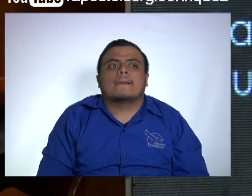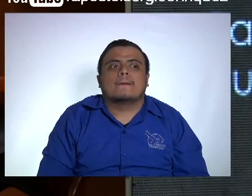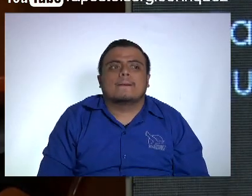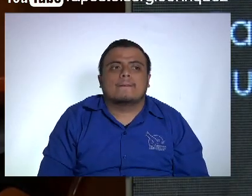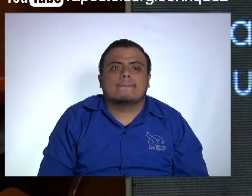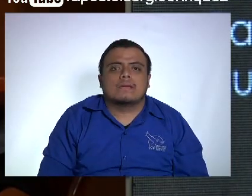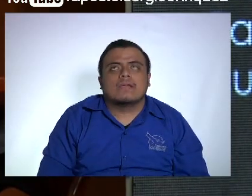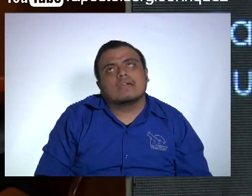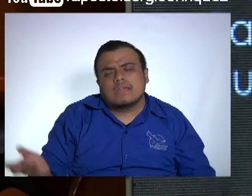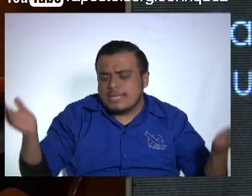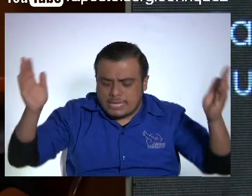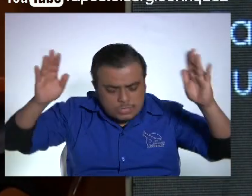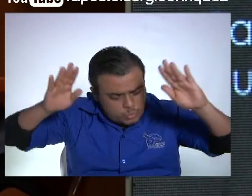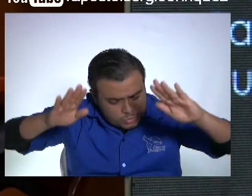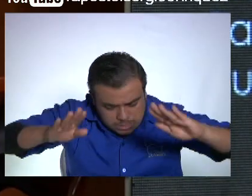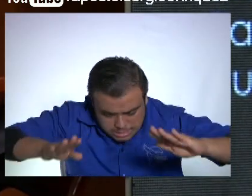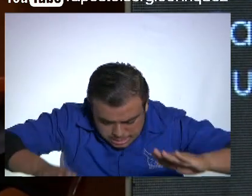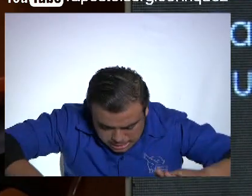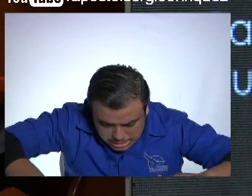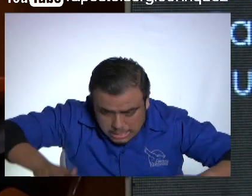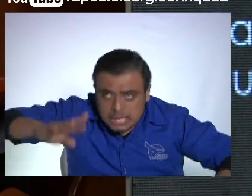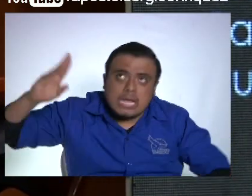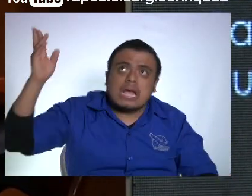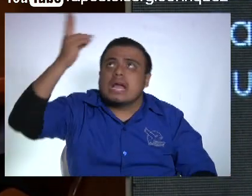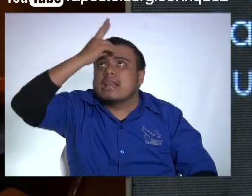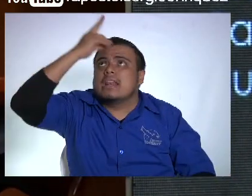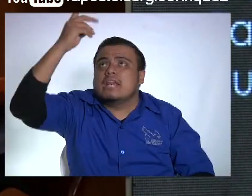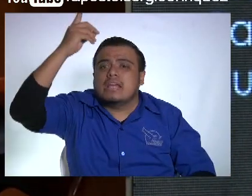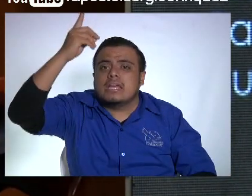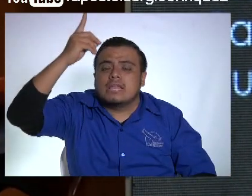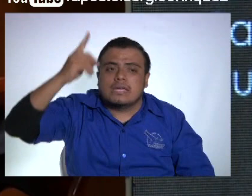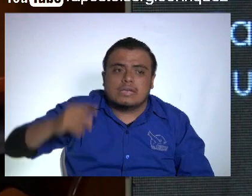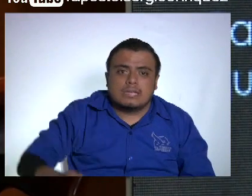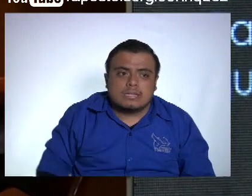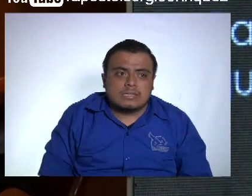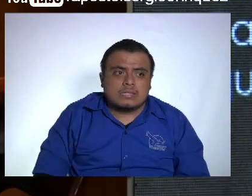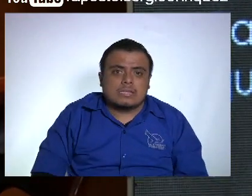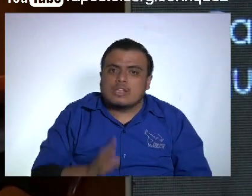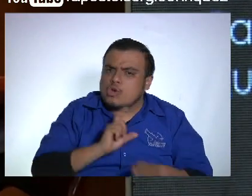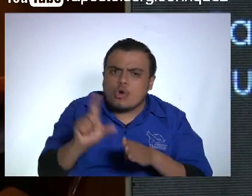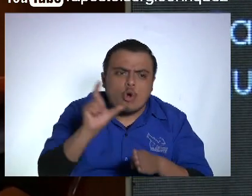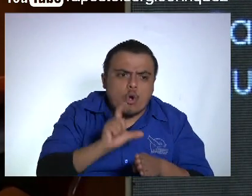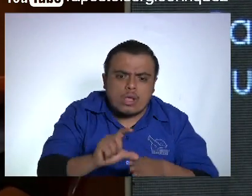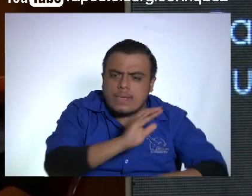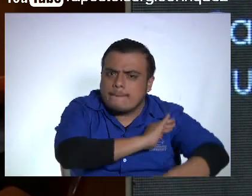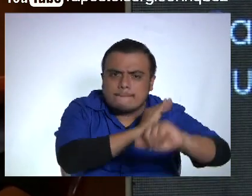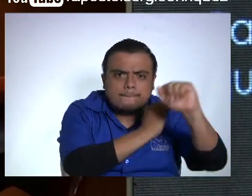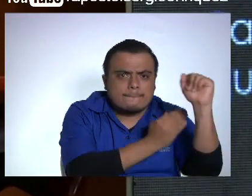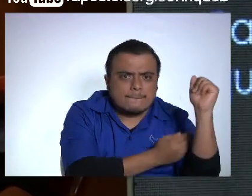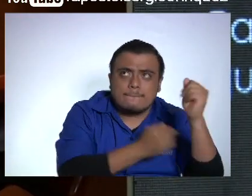entrar a adorar al Rey de Reyes y Señor de Señores, y cosas poderosas sucederán.